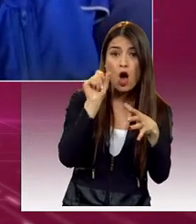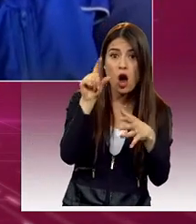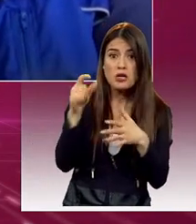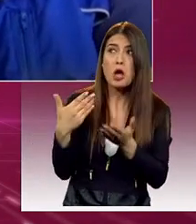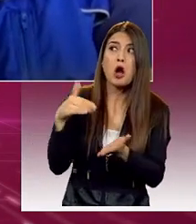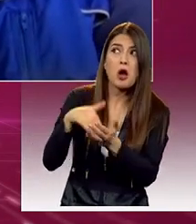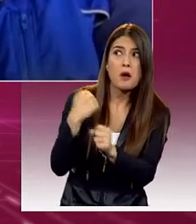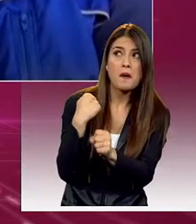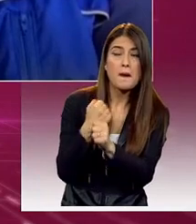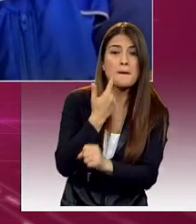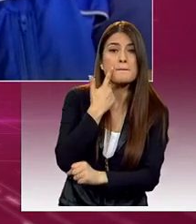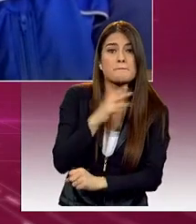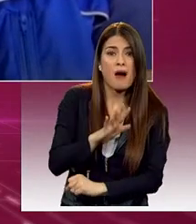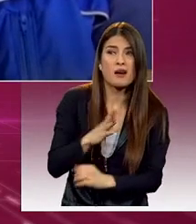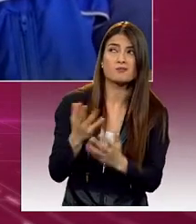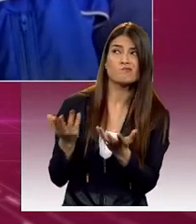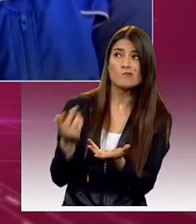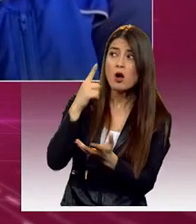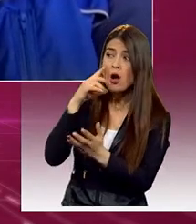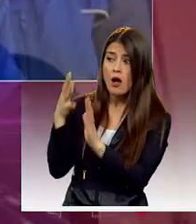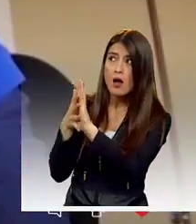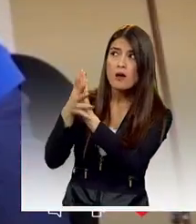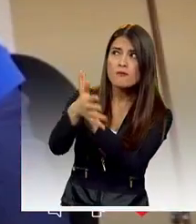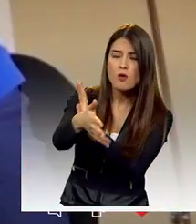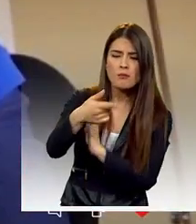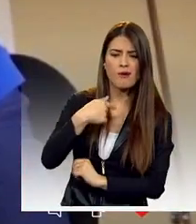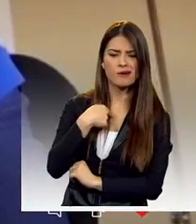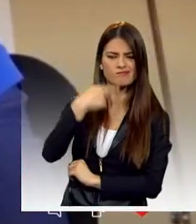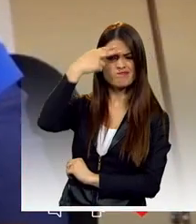significa para este proceso de cuidado?